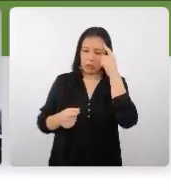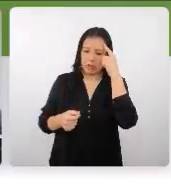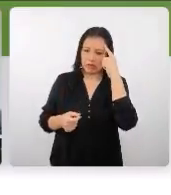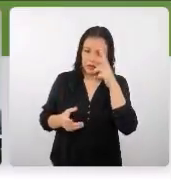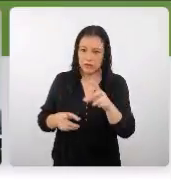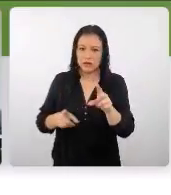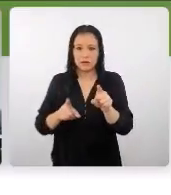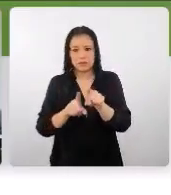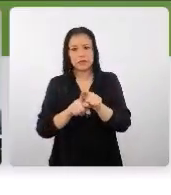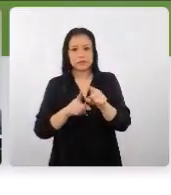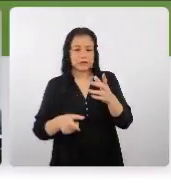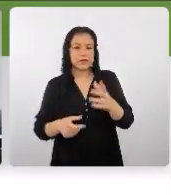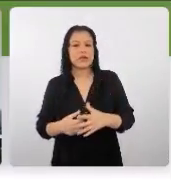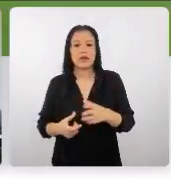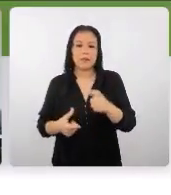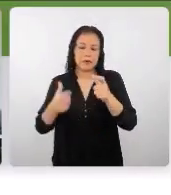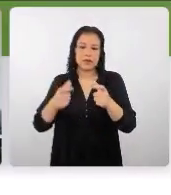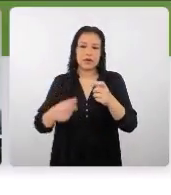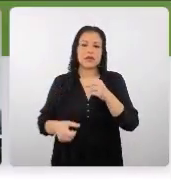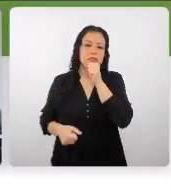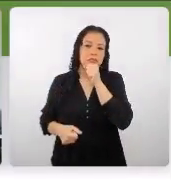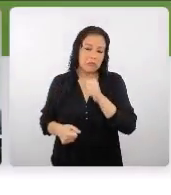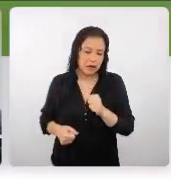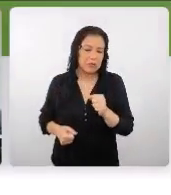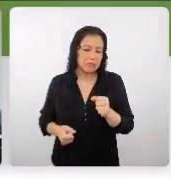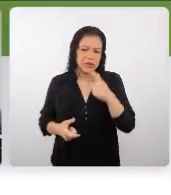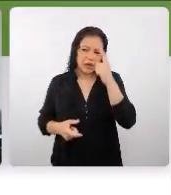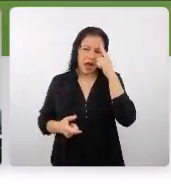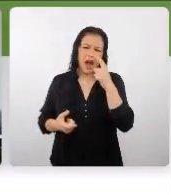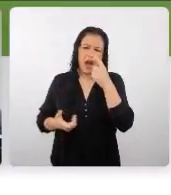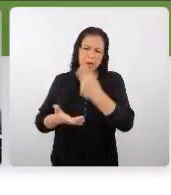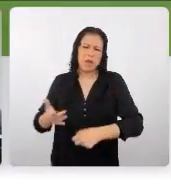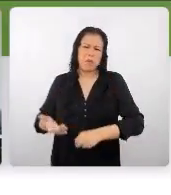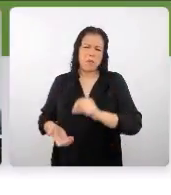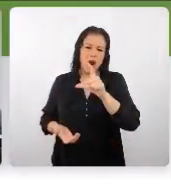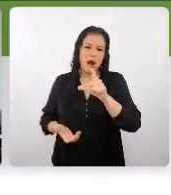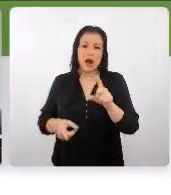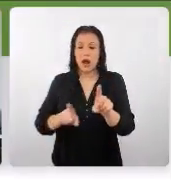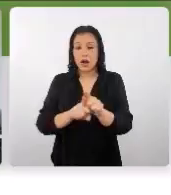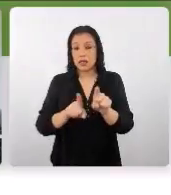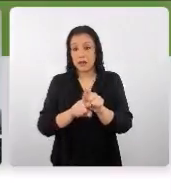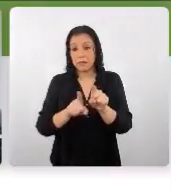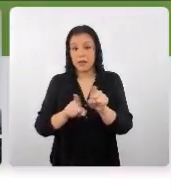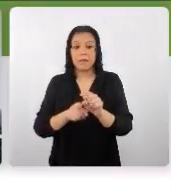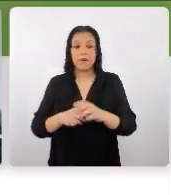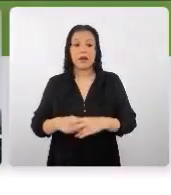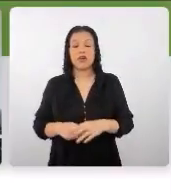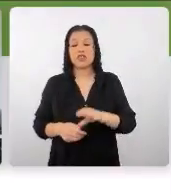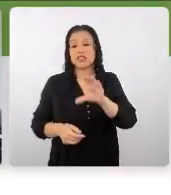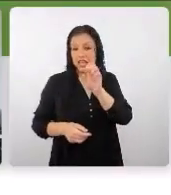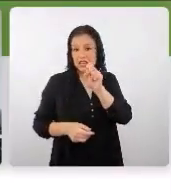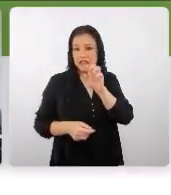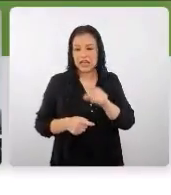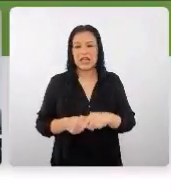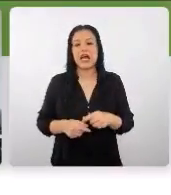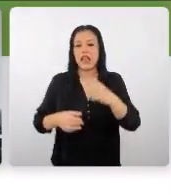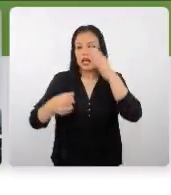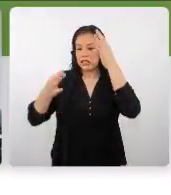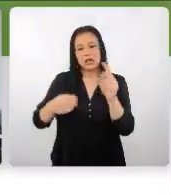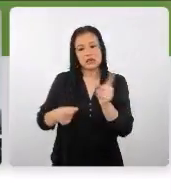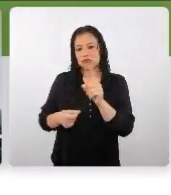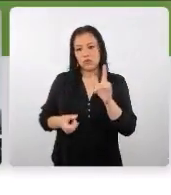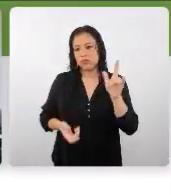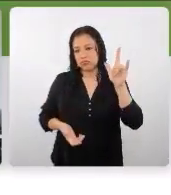sí piensan los adultos mayores, ¿no? E incluso para los centennials que deciden no venir a Perú, vemos